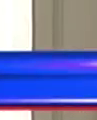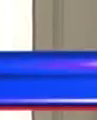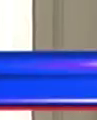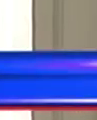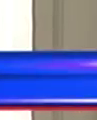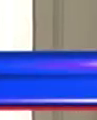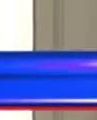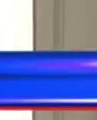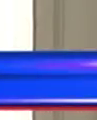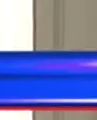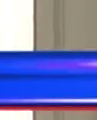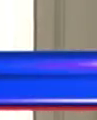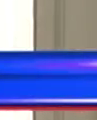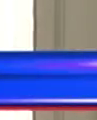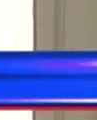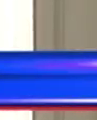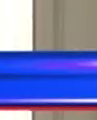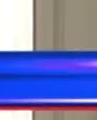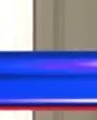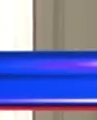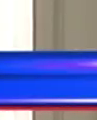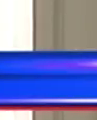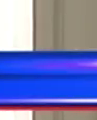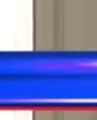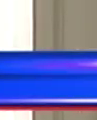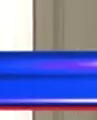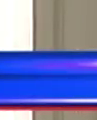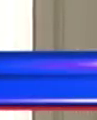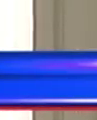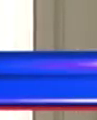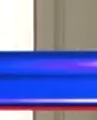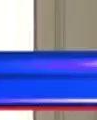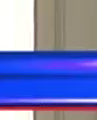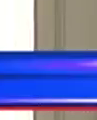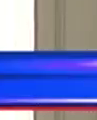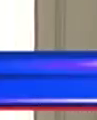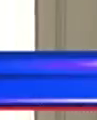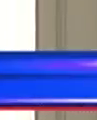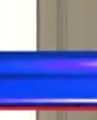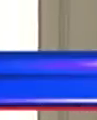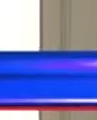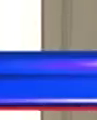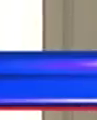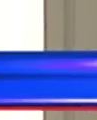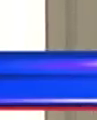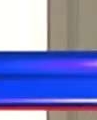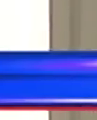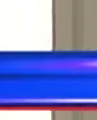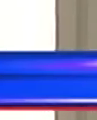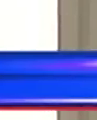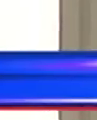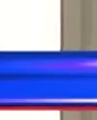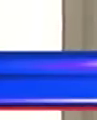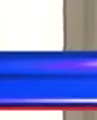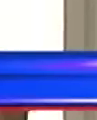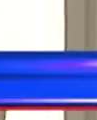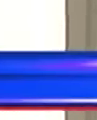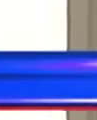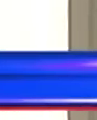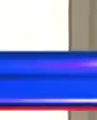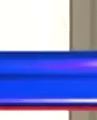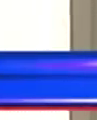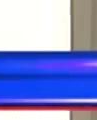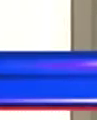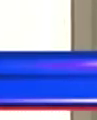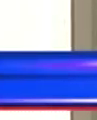el Palacio de Miraflores, el Palacio de Gobierno, es que exhortaba nuevamente a todo el pueblo venezolano a ejercer el derecho al sufragio, a